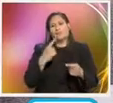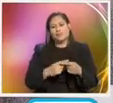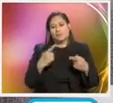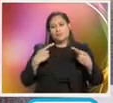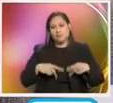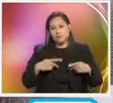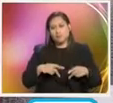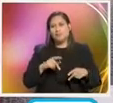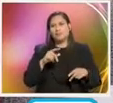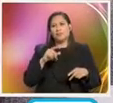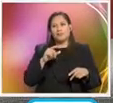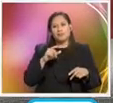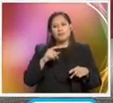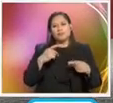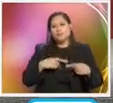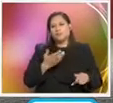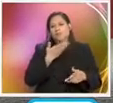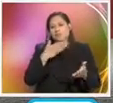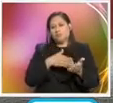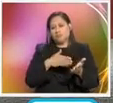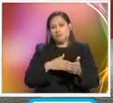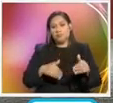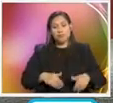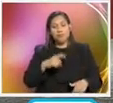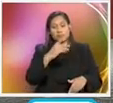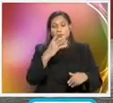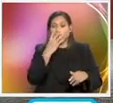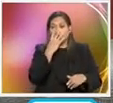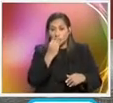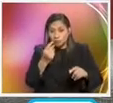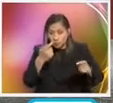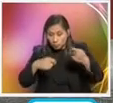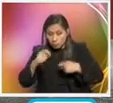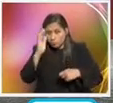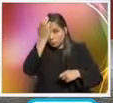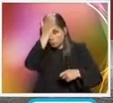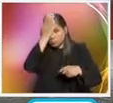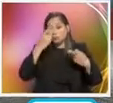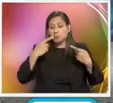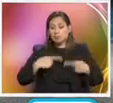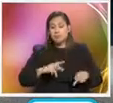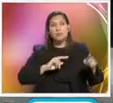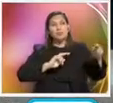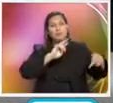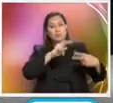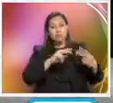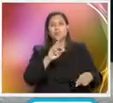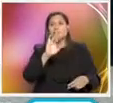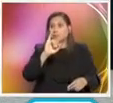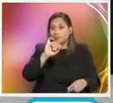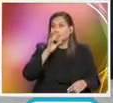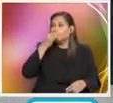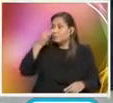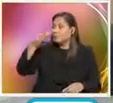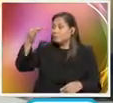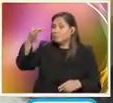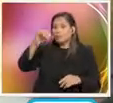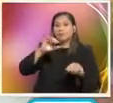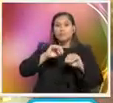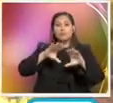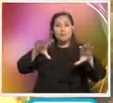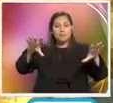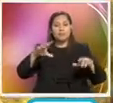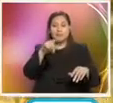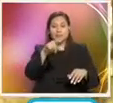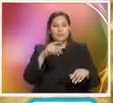gentes de teatro. Eso es un hecho y no lo podemos negar. Aquí no, en Lobos por Corderos va el público. Así Se ha corrido la voz. Se corrió la voz. Sí. Es